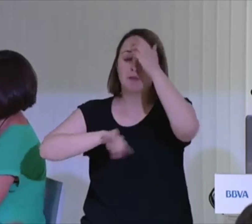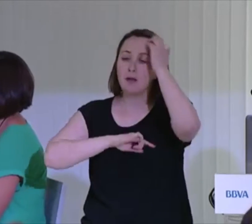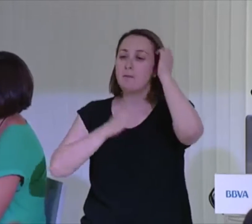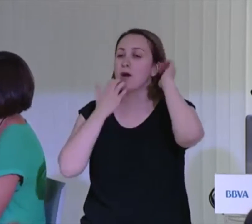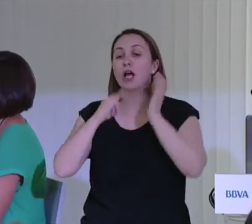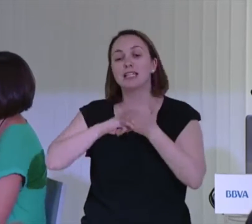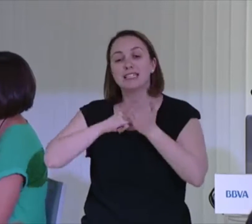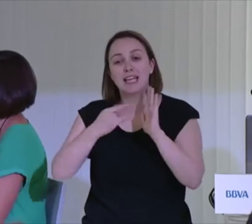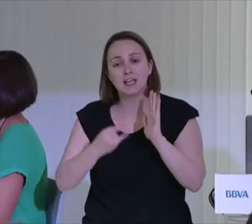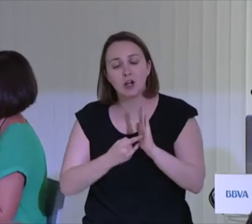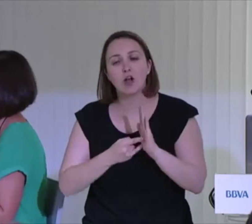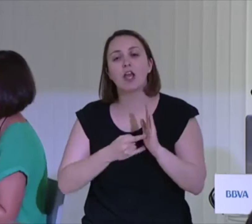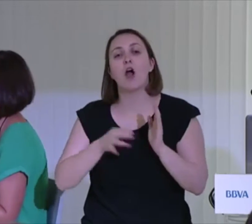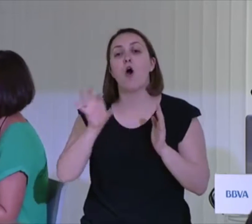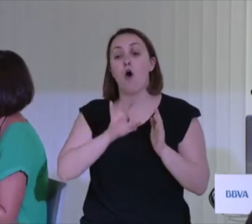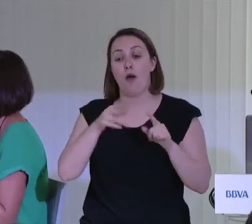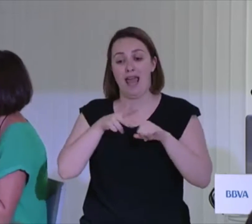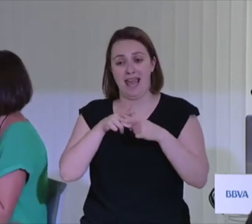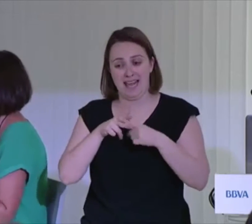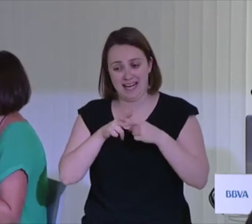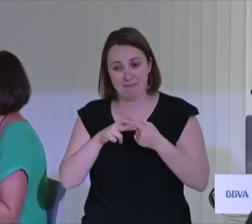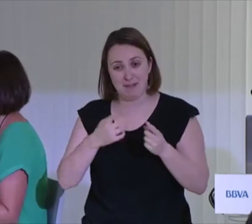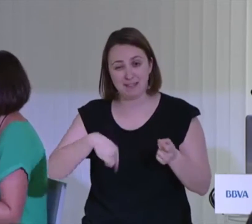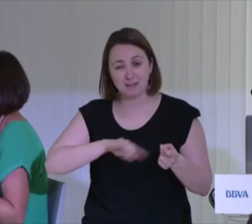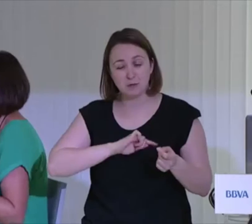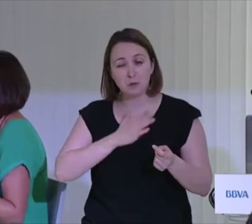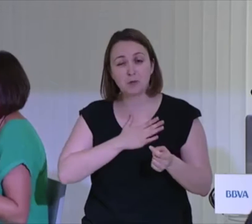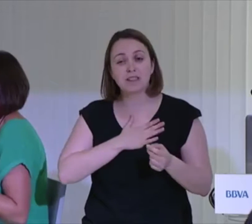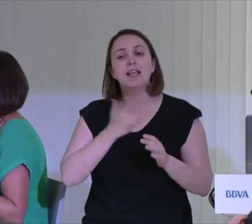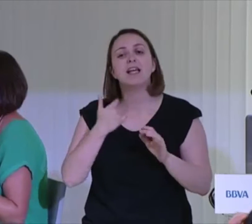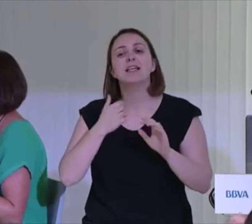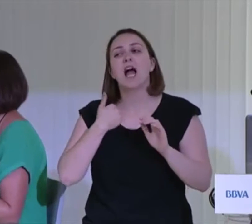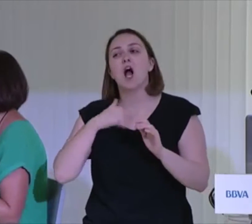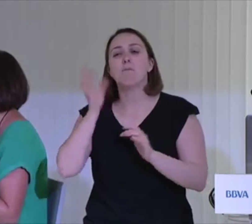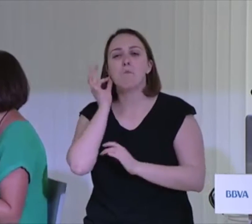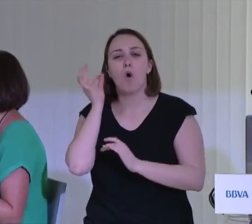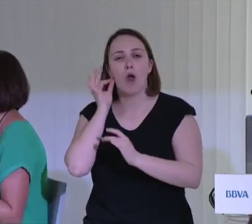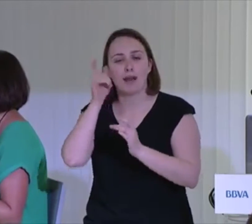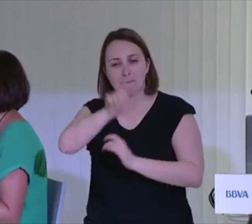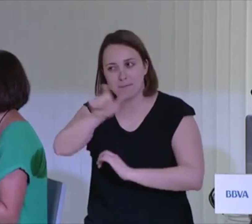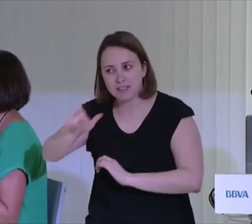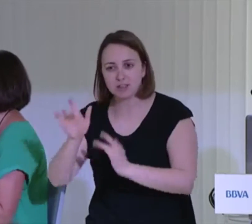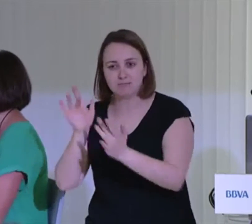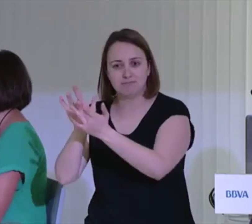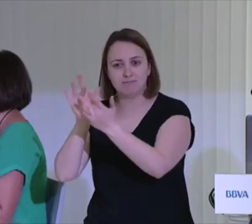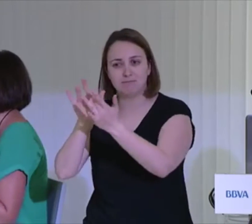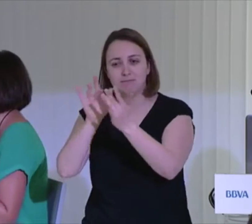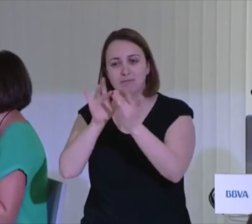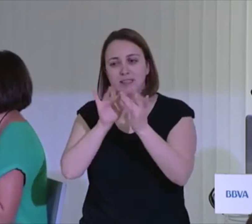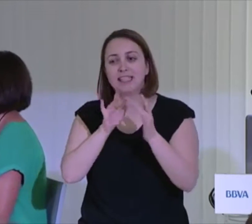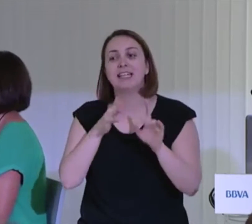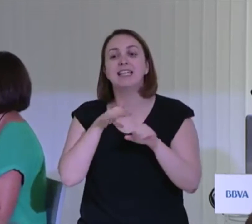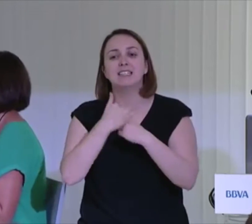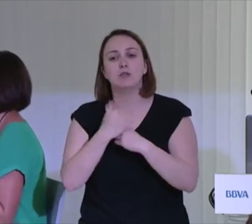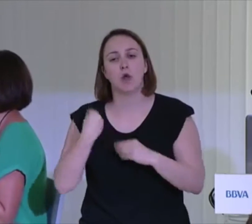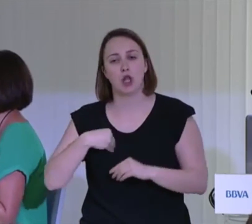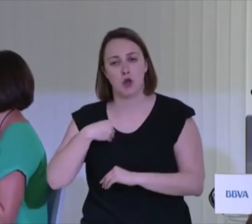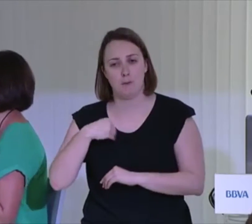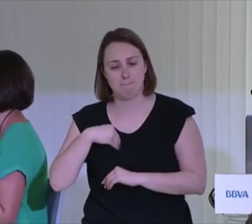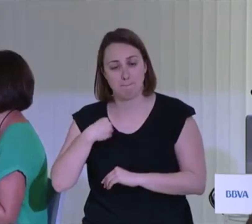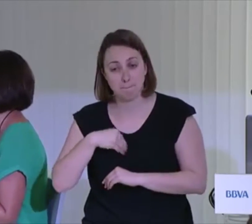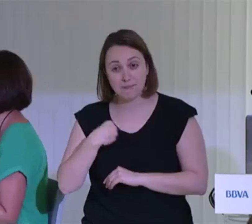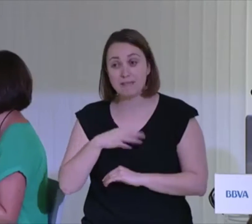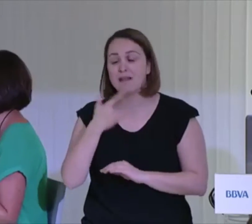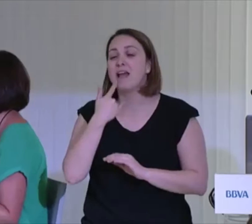de la tecnología, ¿no? y de esas herramientas empiezas a conectar con otras personas, con otras mujeres que están en tu misma línea y que no necesariamente